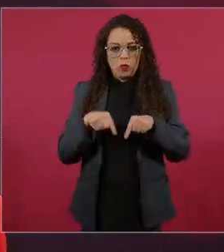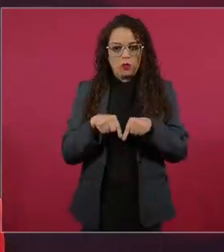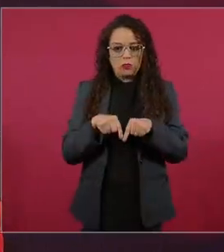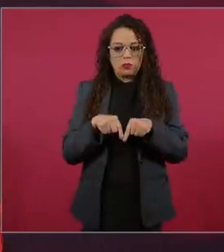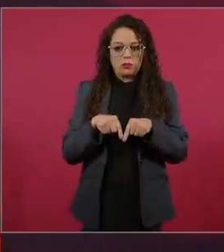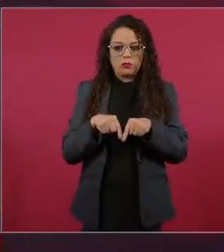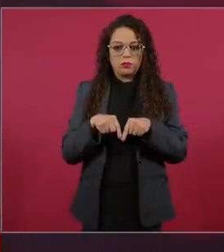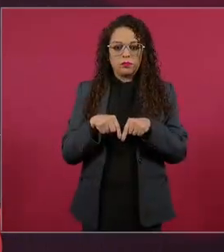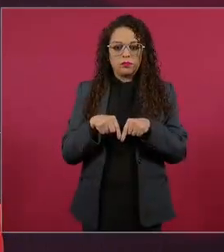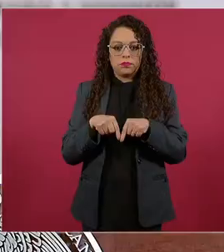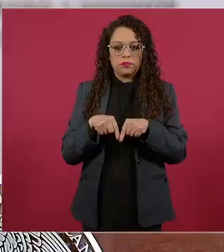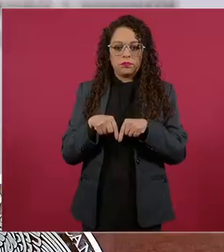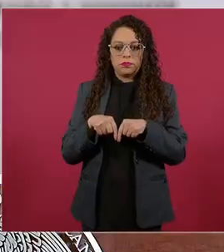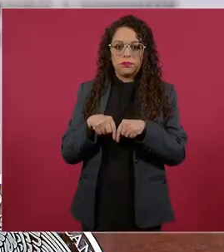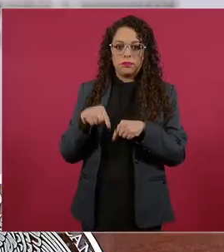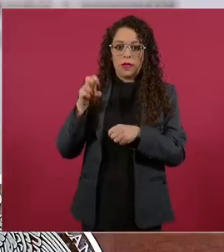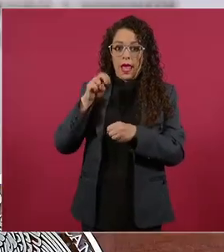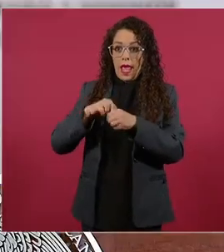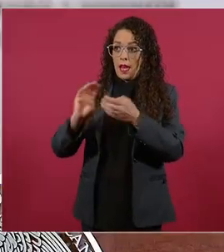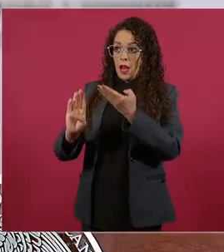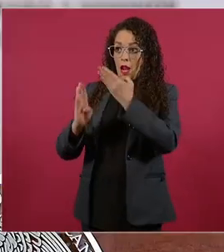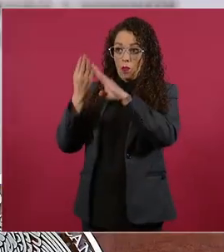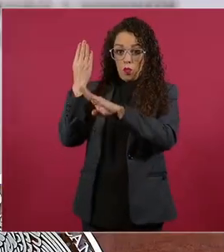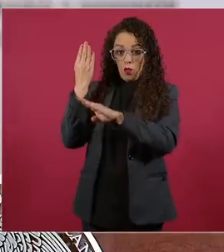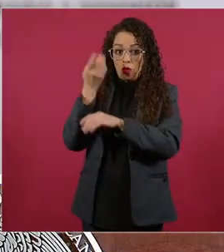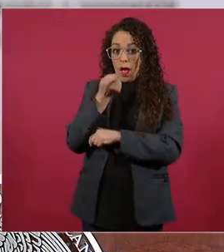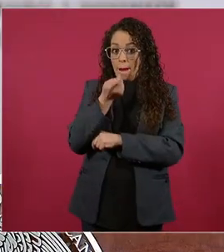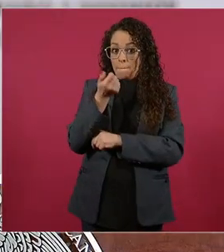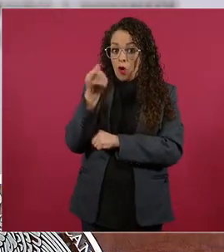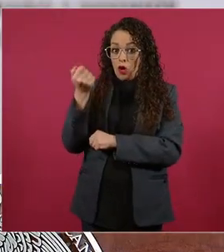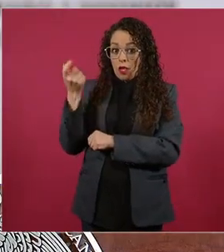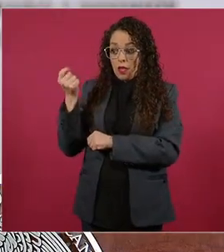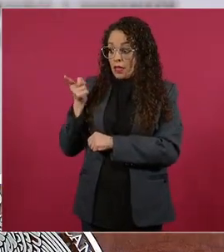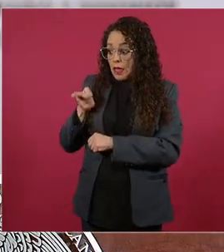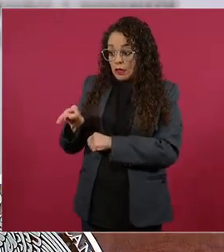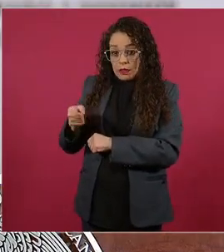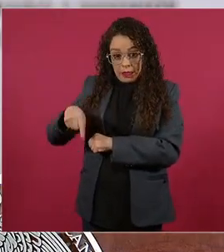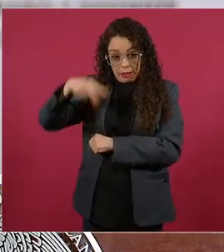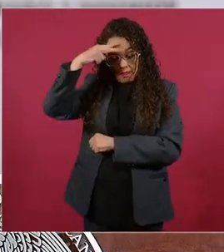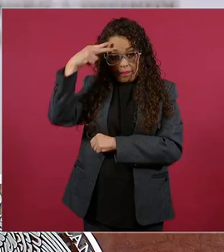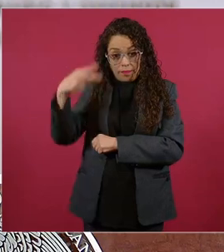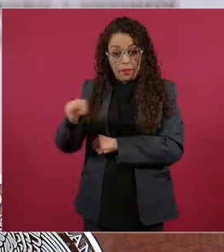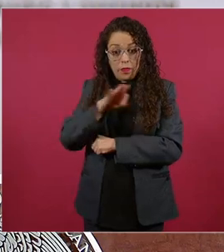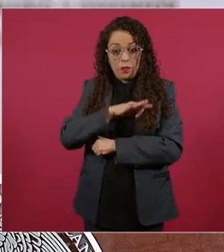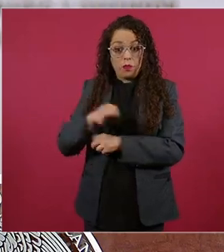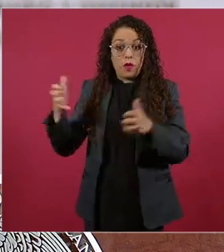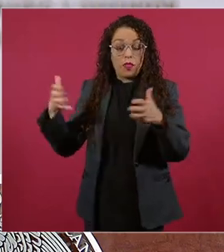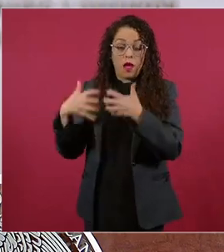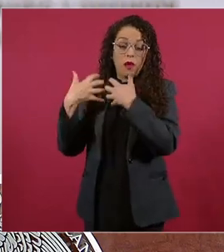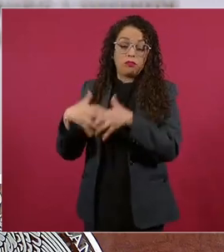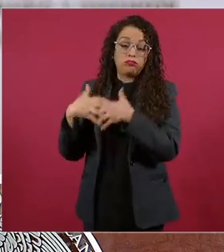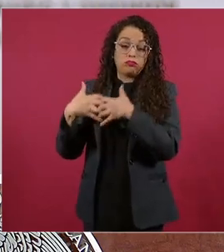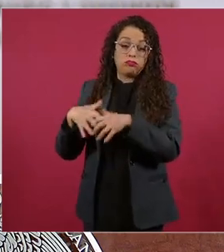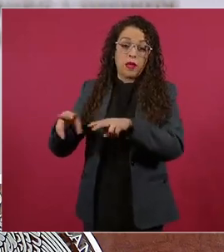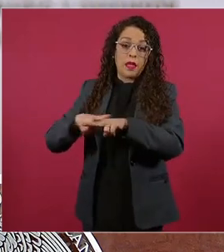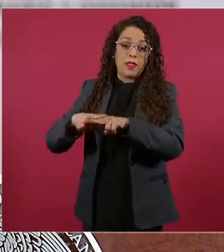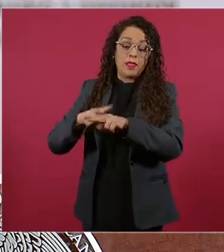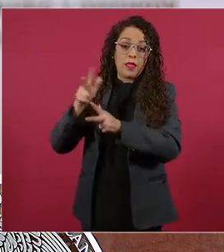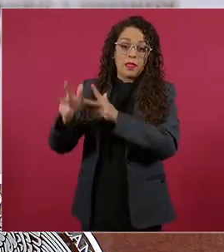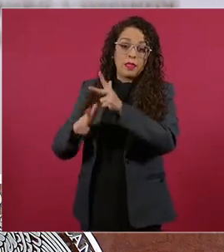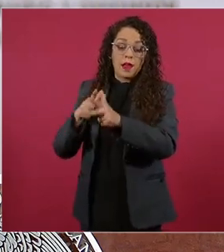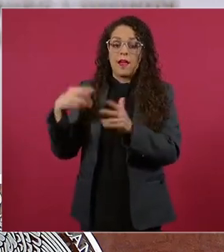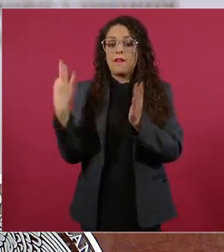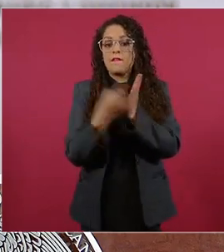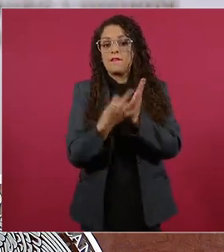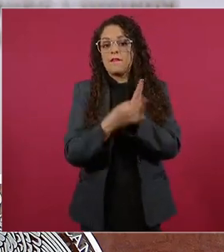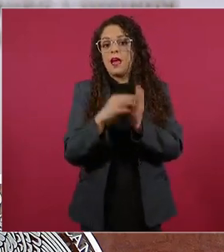pocas plantas en el mundo que tiene la capacidad de poder fabricar trenes tanto en aluminio como en acero al